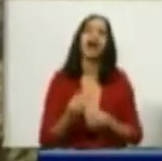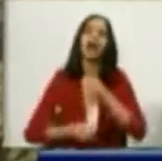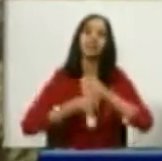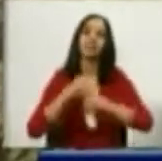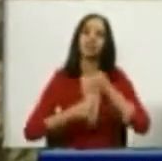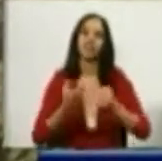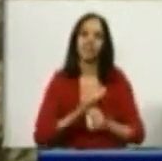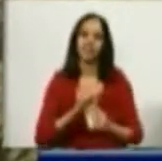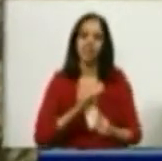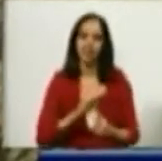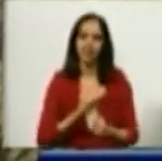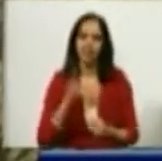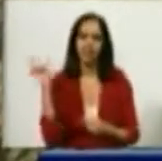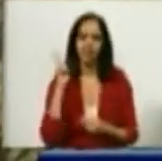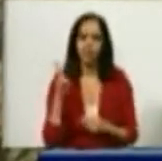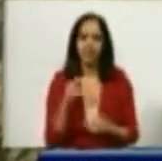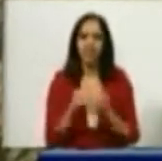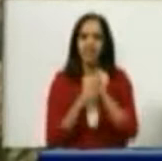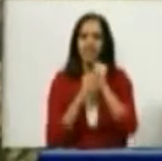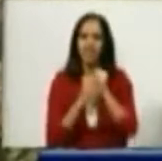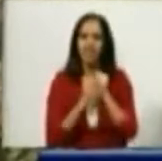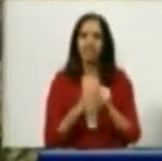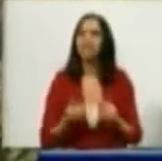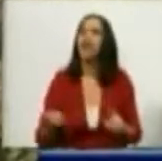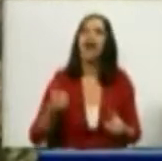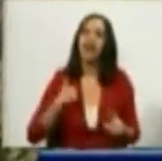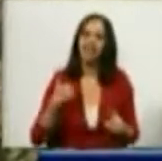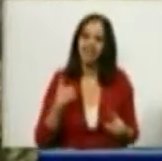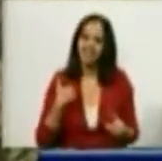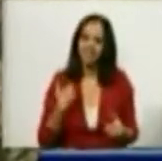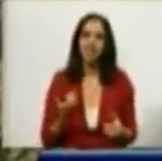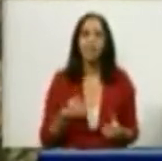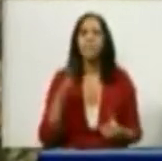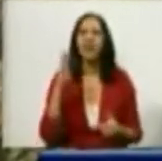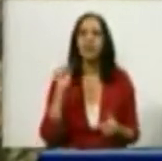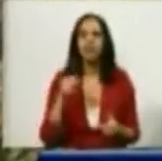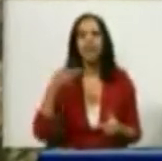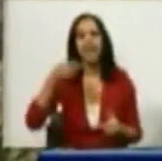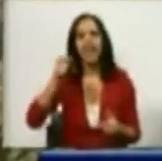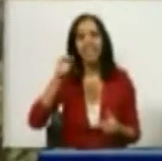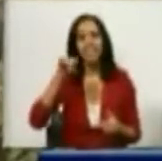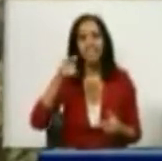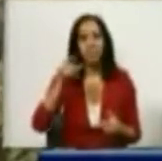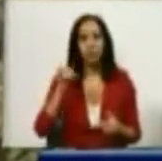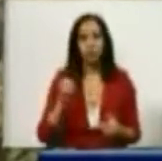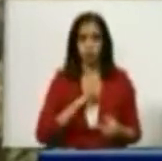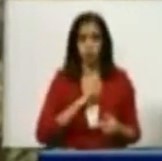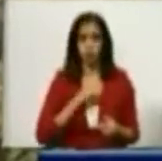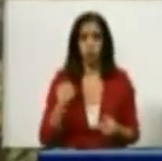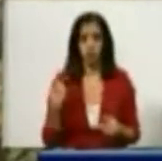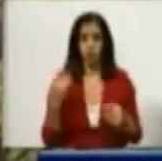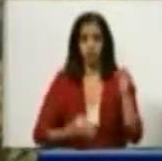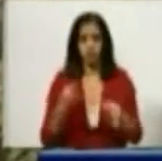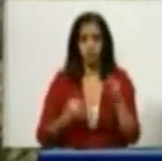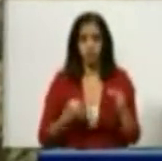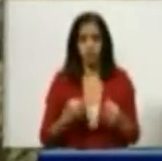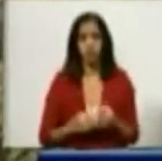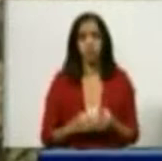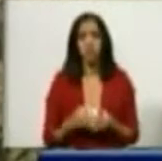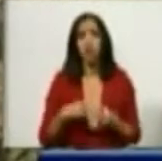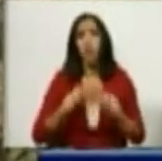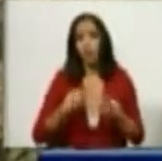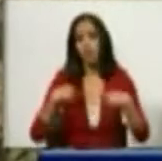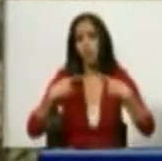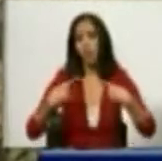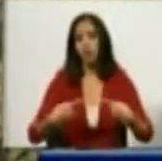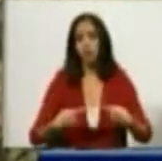liderada por los alcaldes de los municipios chacao baruta y el Hatillo que son de PJ y de y de bp tienen